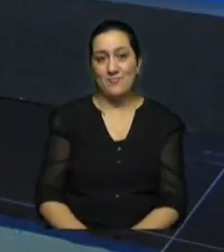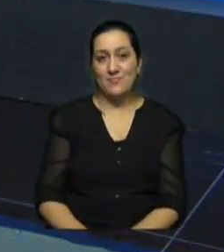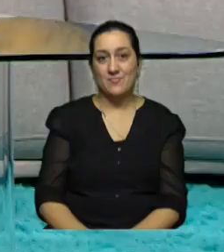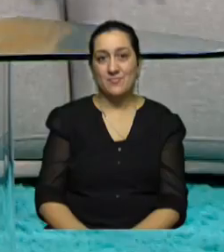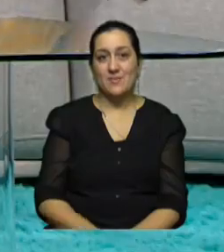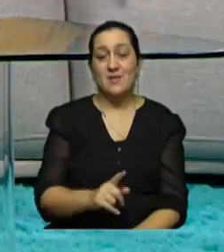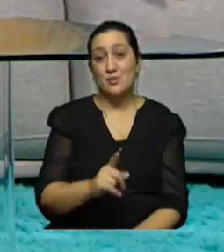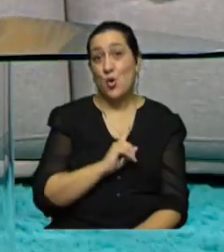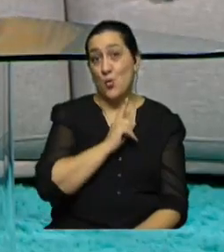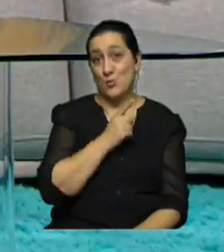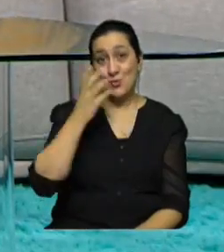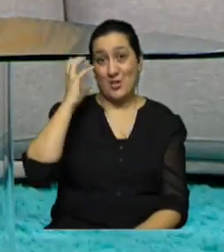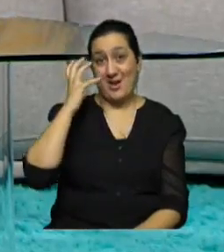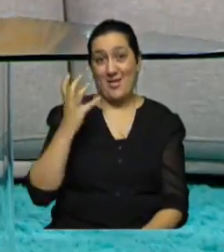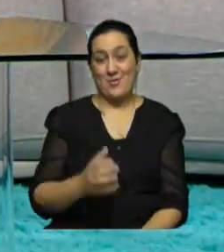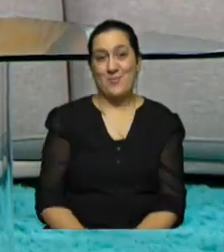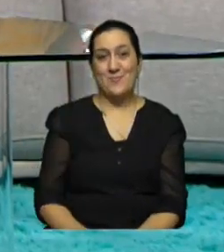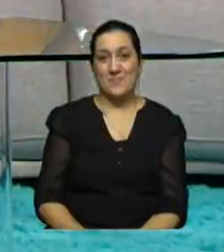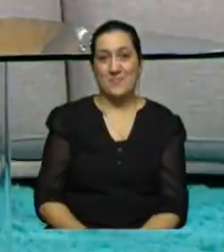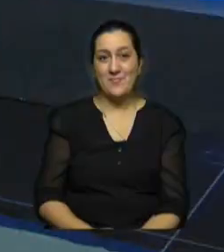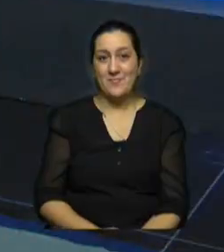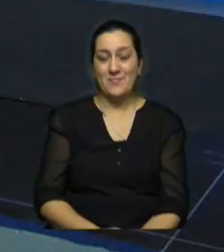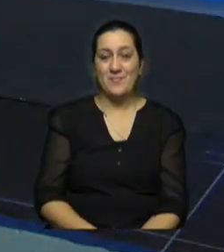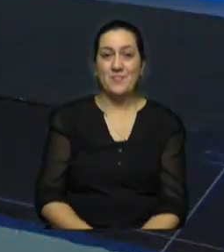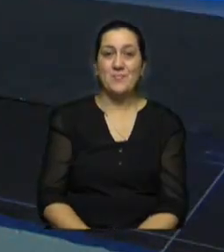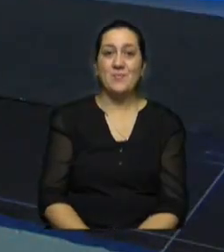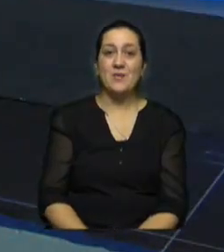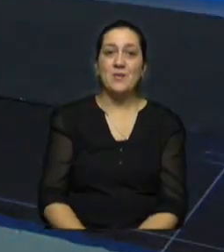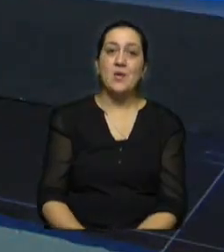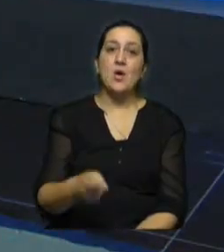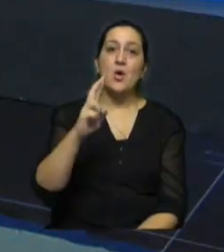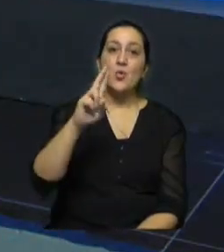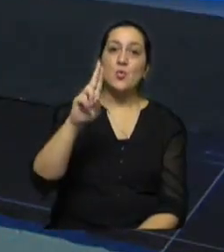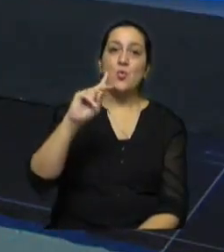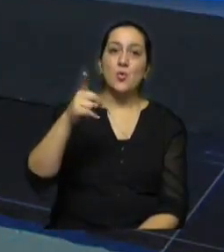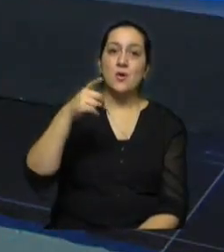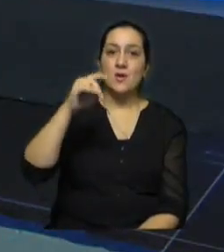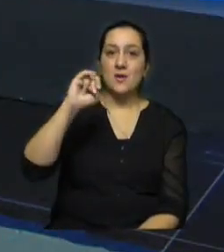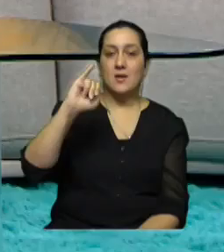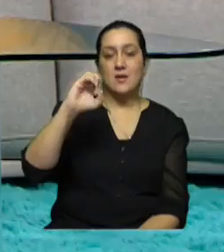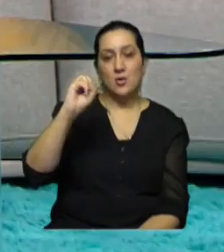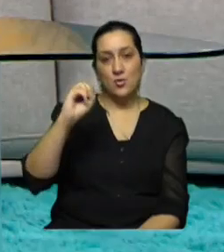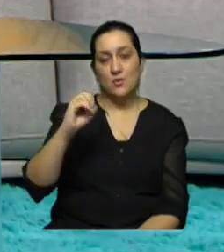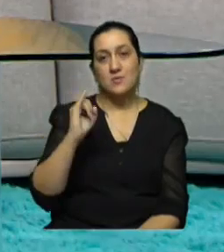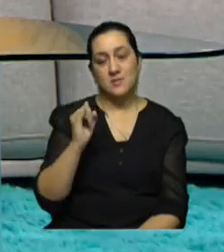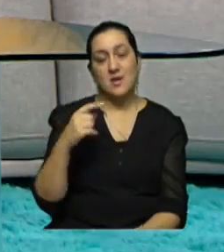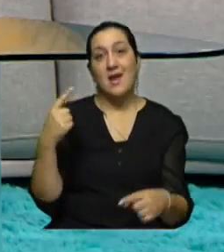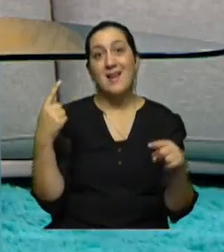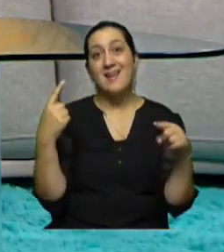Es un orgullo de la radio, ¿no? Qué lindo. Es un orgullo. ¡Rulio! Sigue, el clásico va a ser